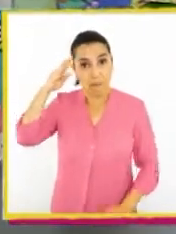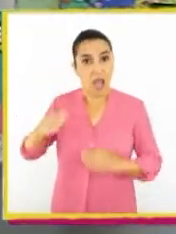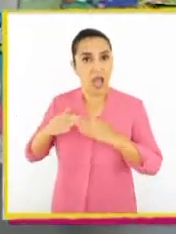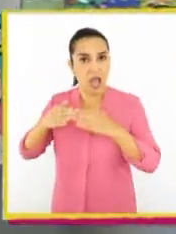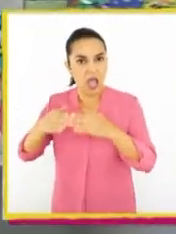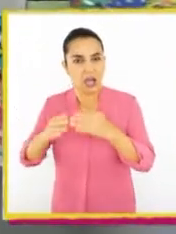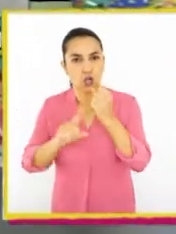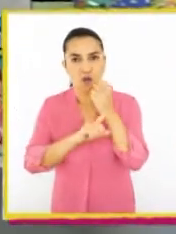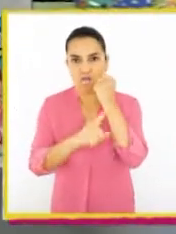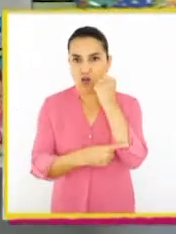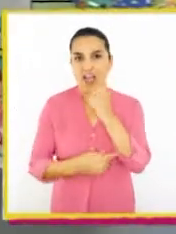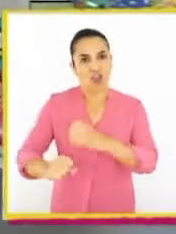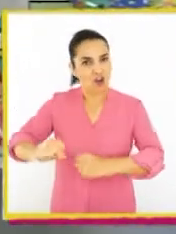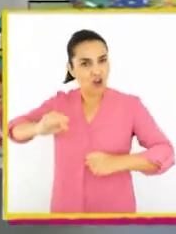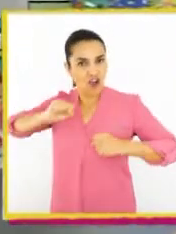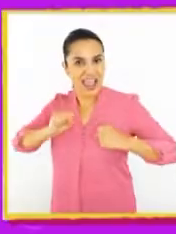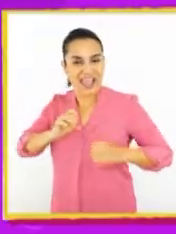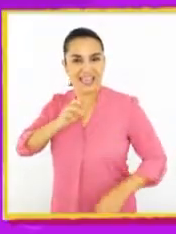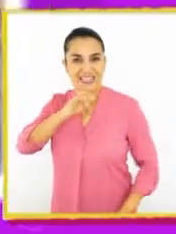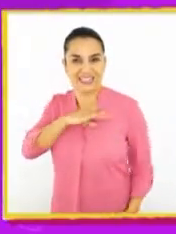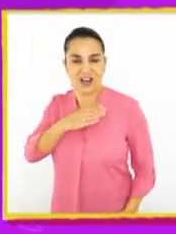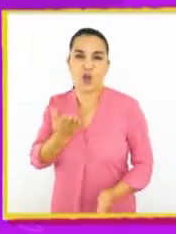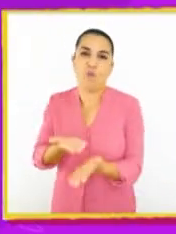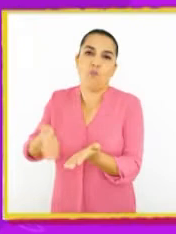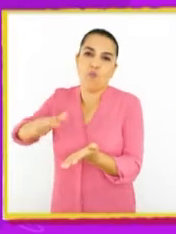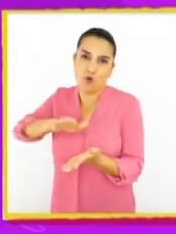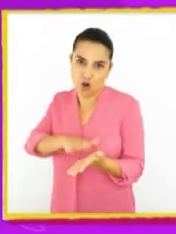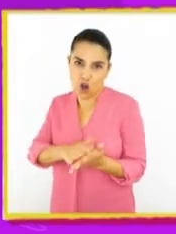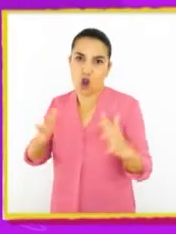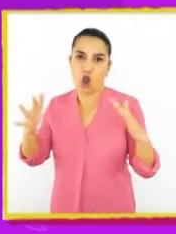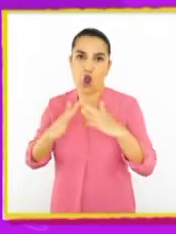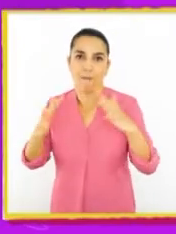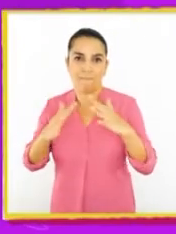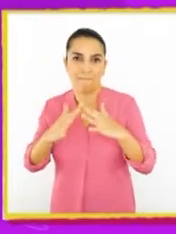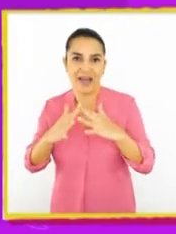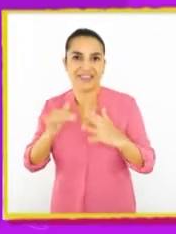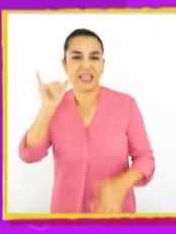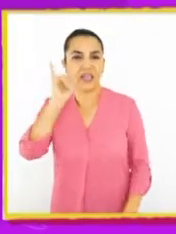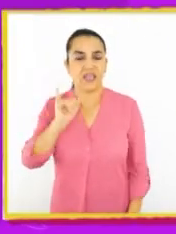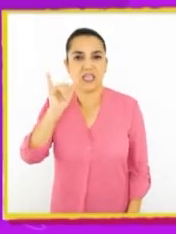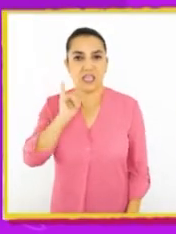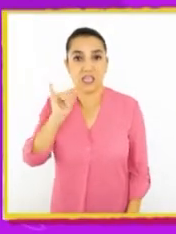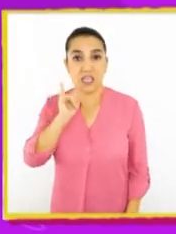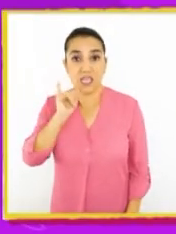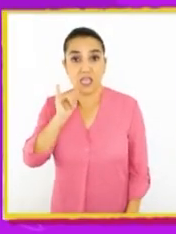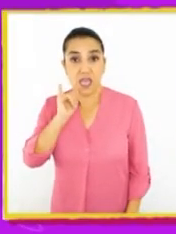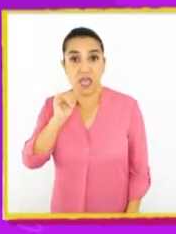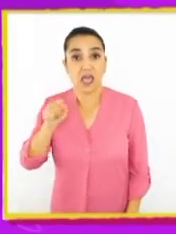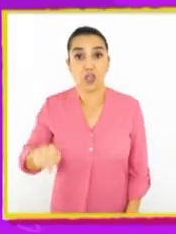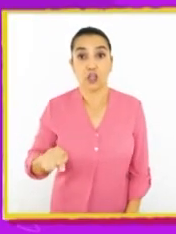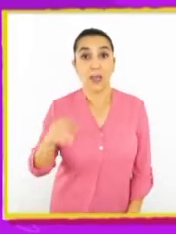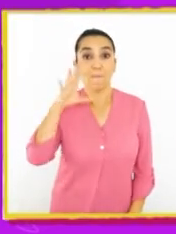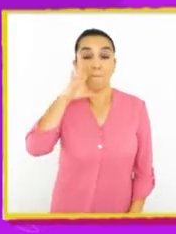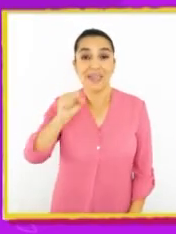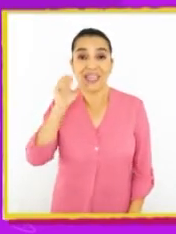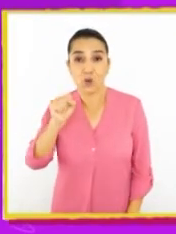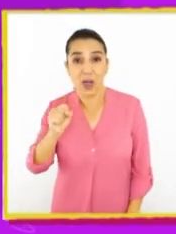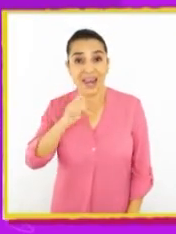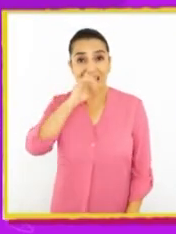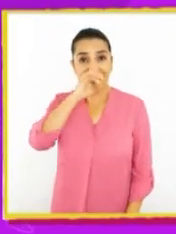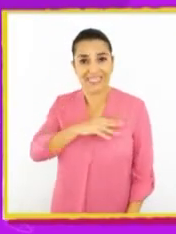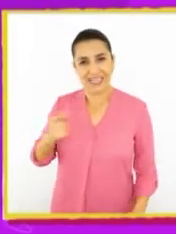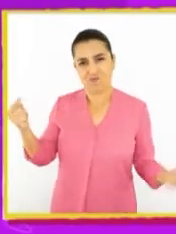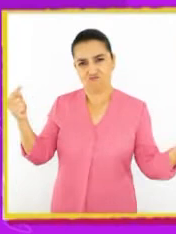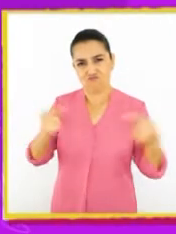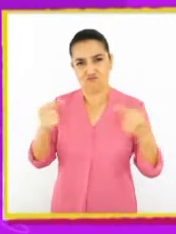marino, abogado y héroe nacional. Murió en el combate naval de Iquique, en el que se enfrentaron las armadas chilenas y peruanas durante la